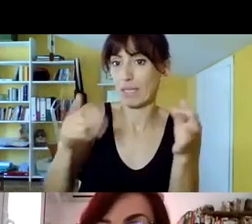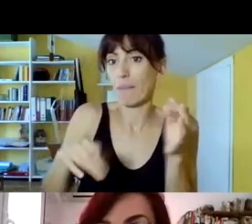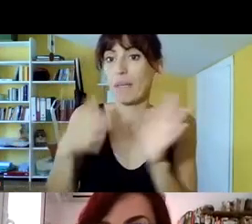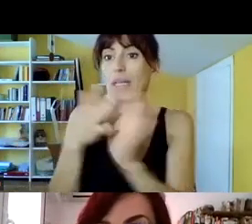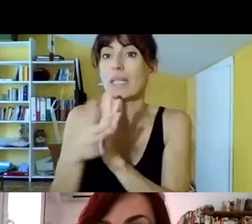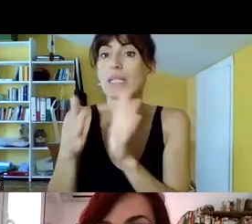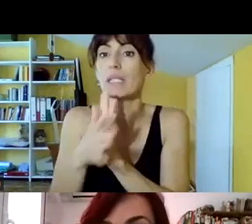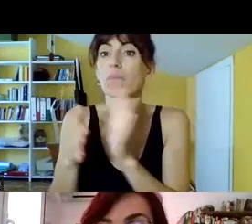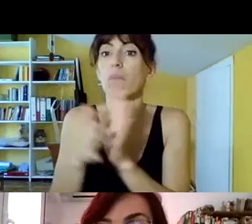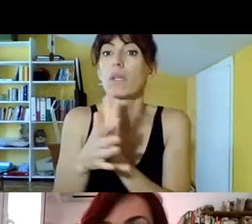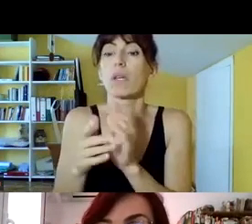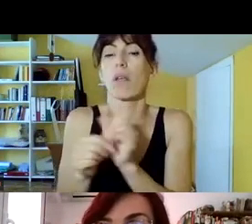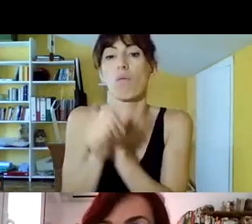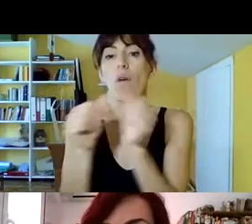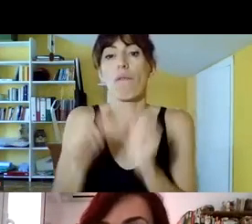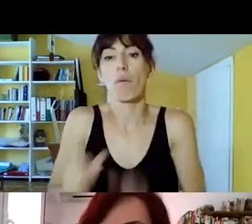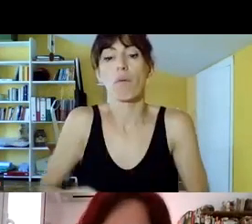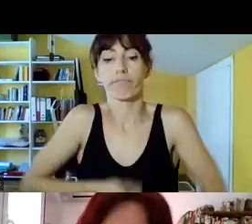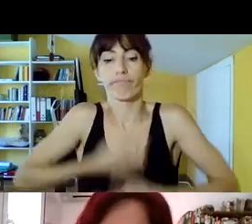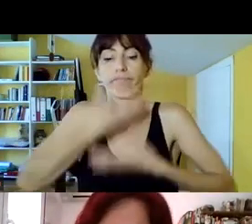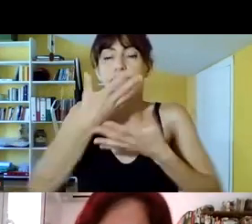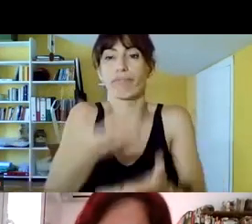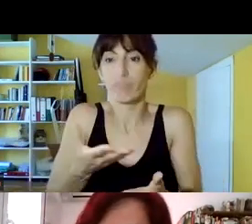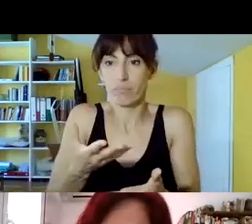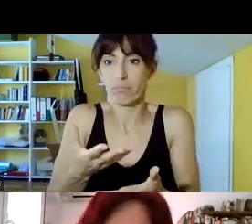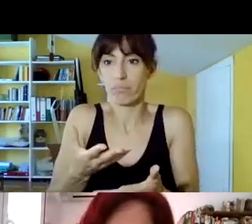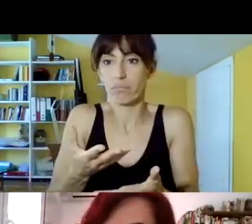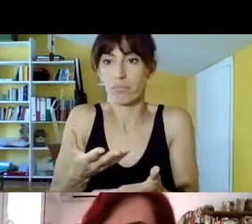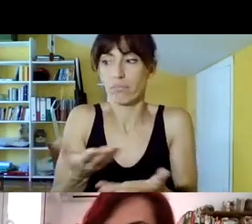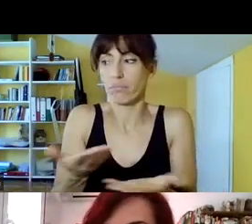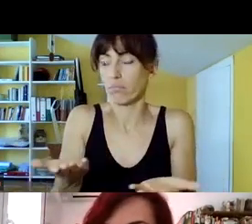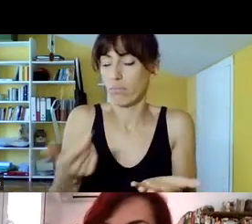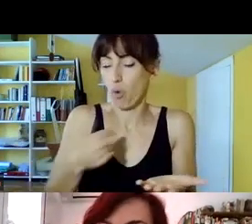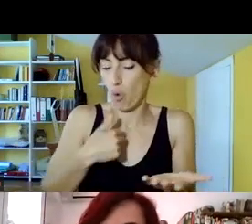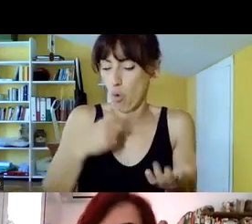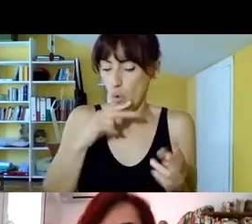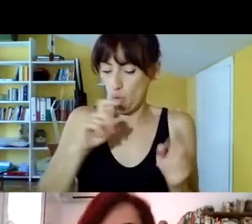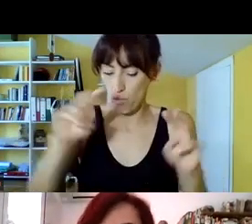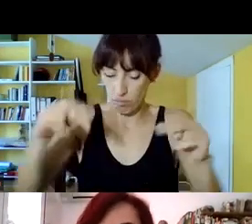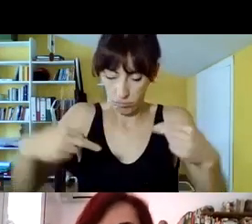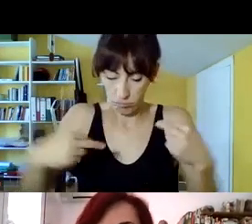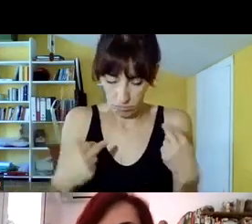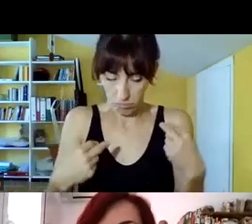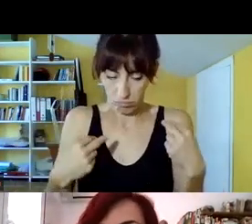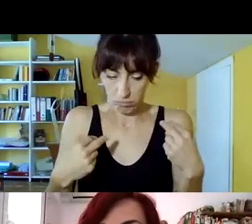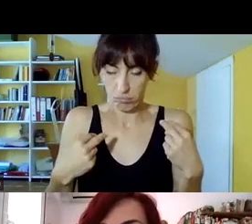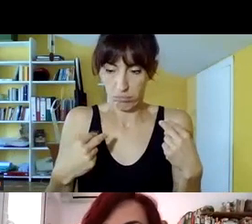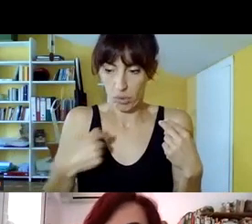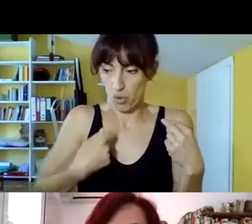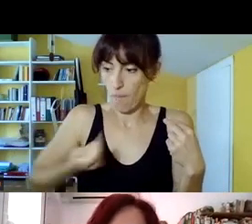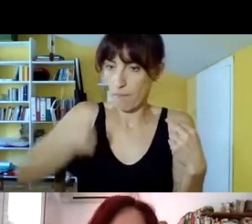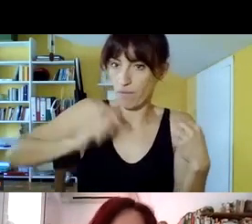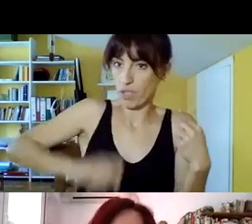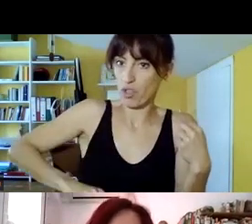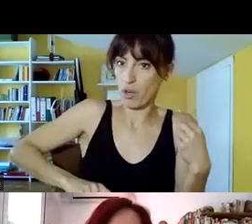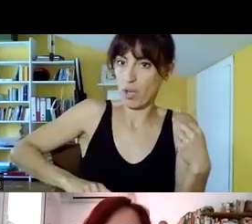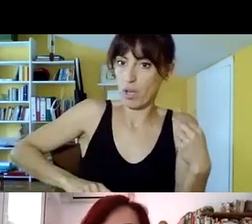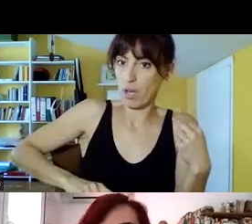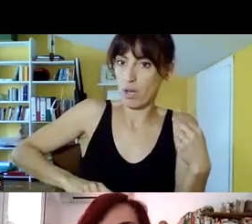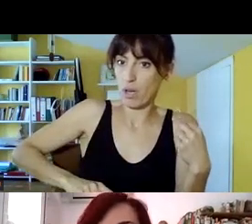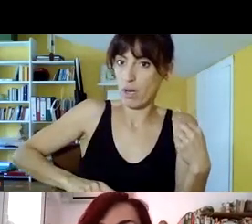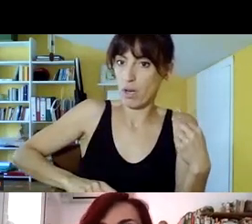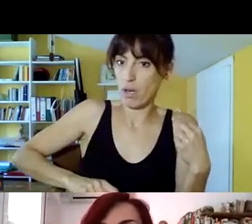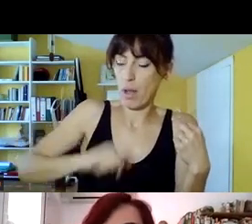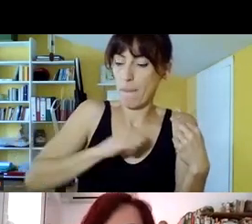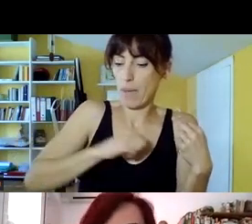forma narrativa cómo intersubjetivamente, o sea, no como profesional y